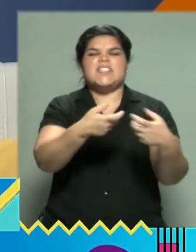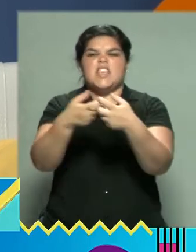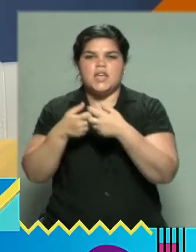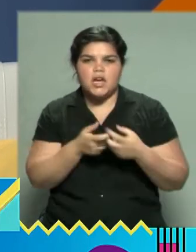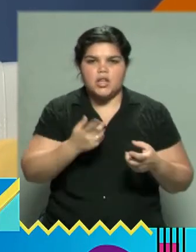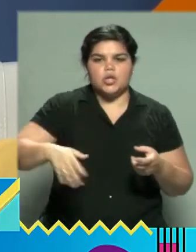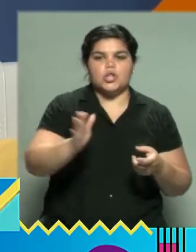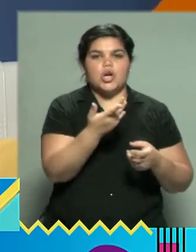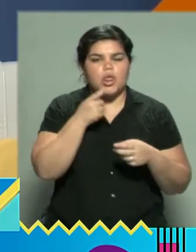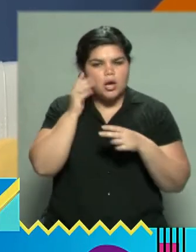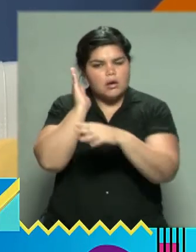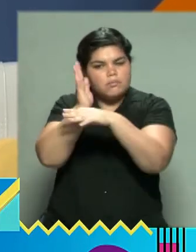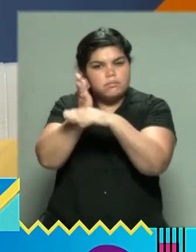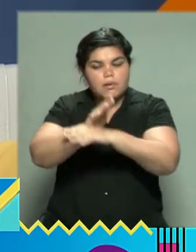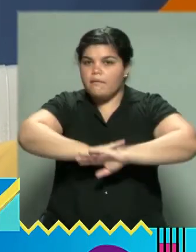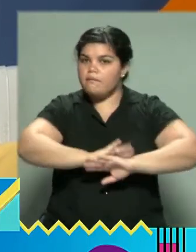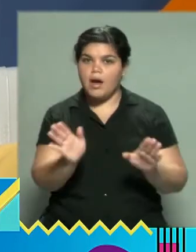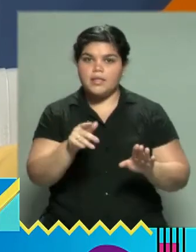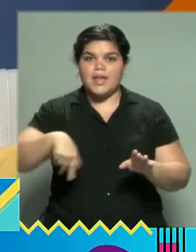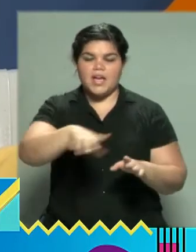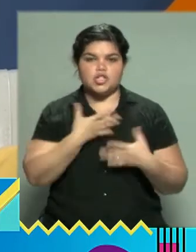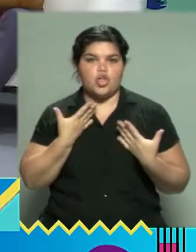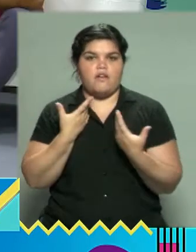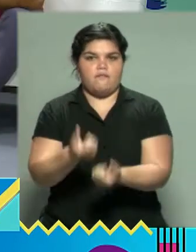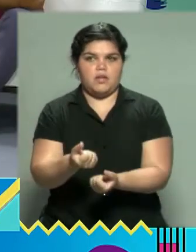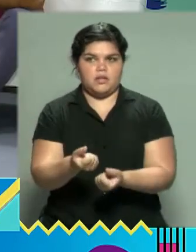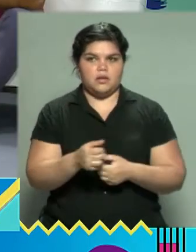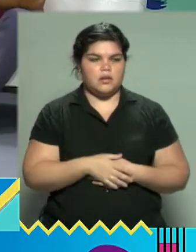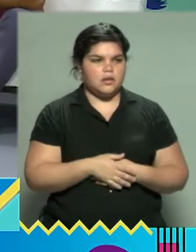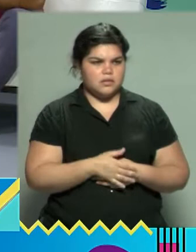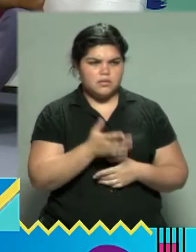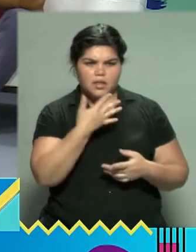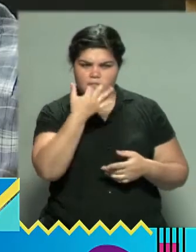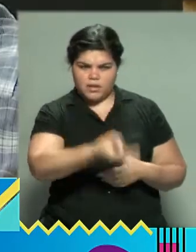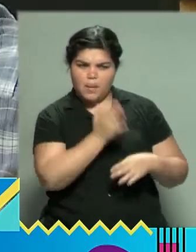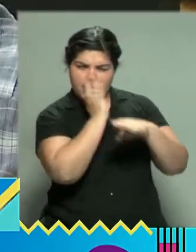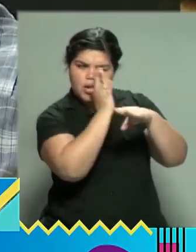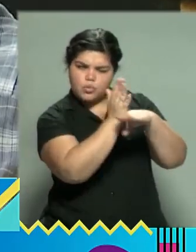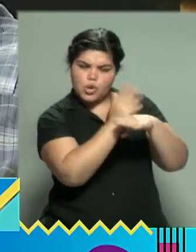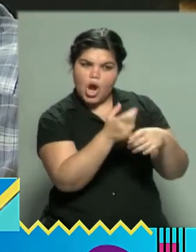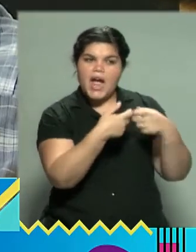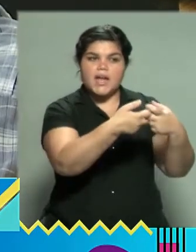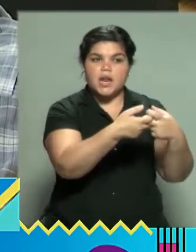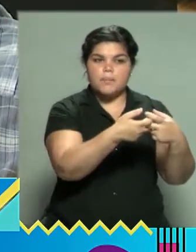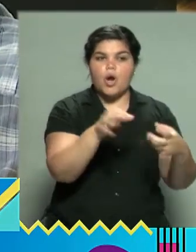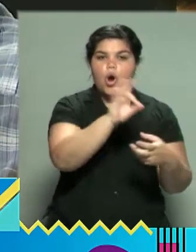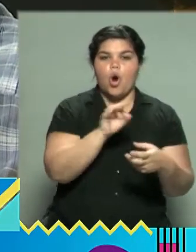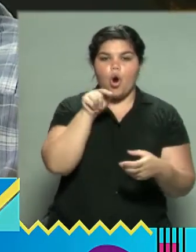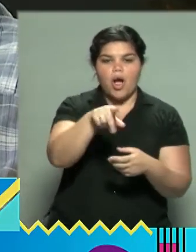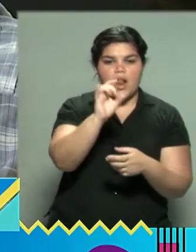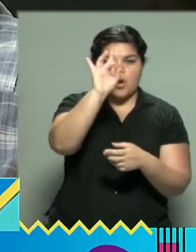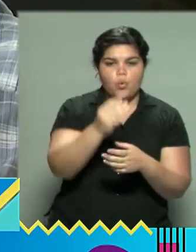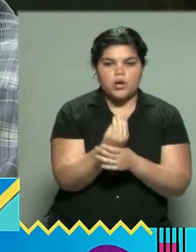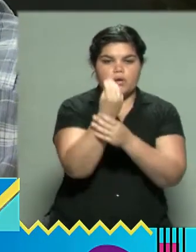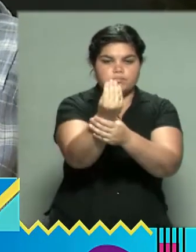que se le hace al mismo. Evidentemente, yo te digo, no defiendo a Moyano y no pienso que... ¿Es persecución a los gremios o es una persecución a Moyano o es